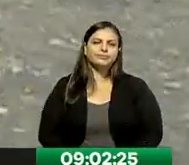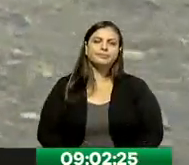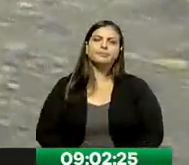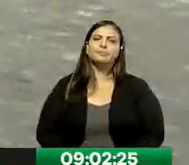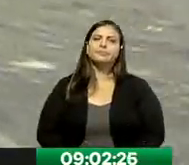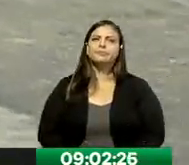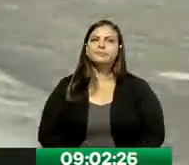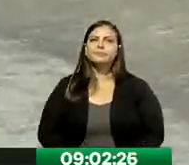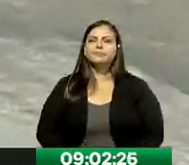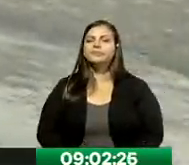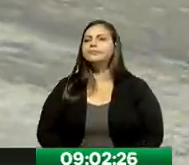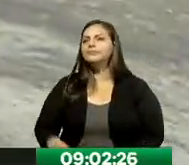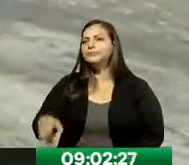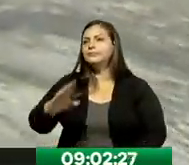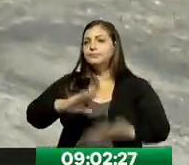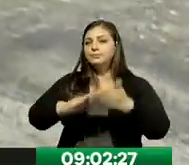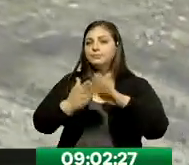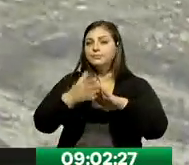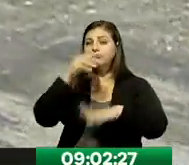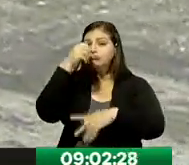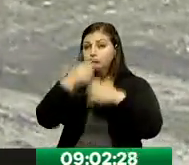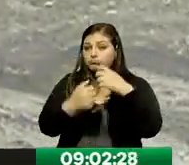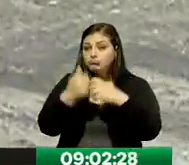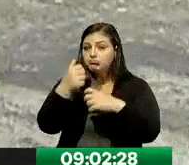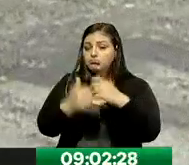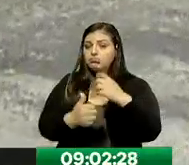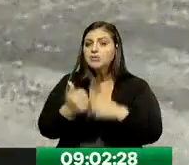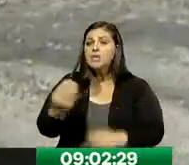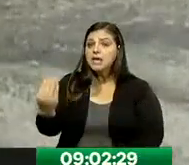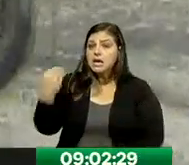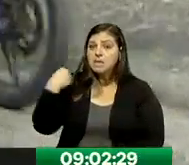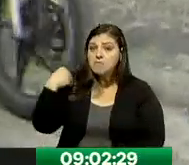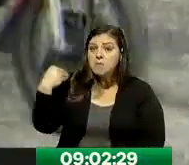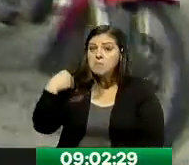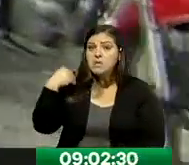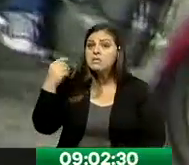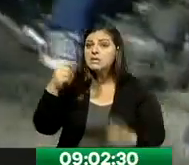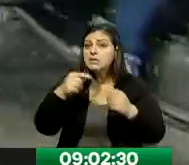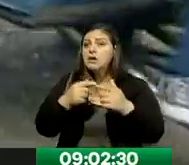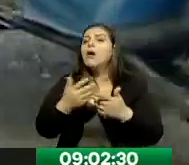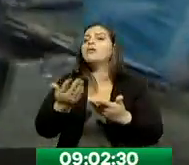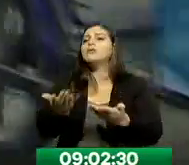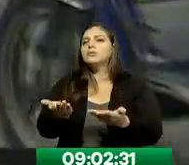al punto donde la comunidad nos llama y por supuesto vamos con